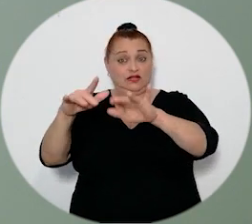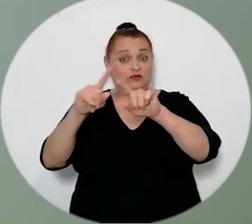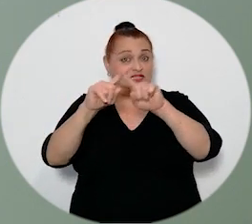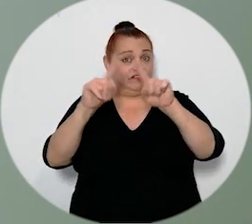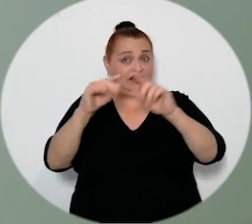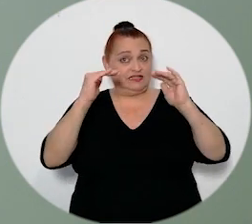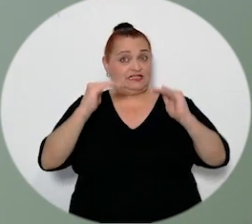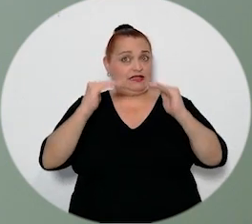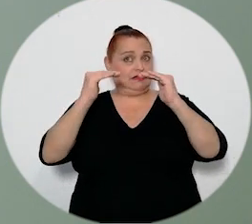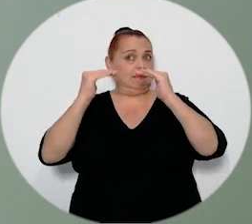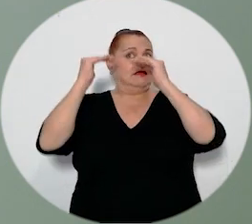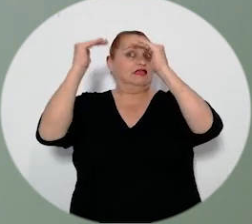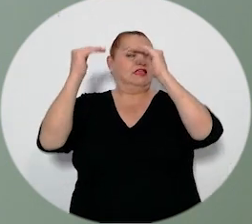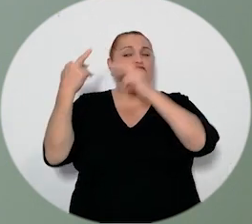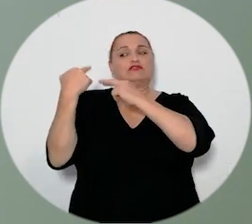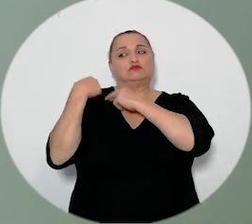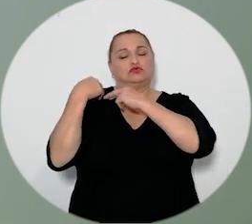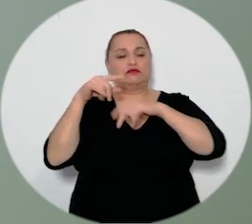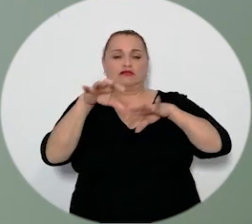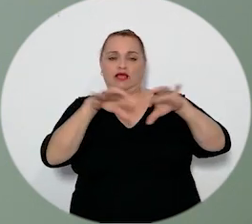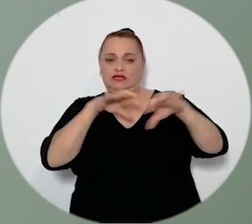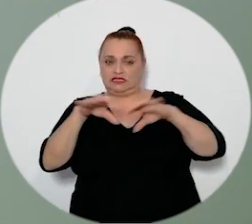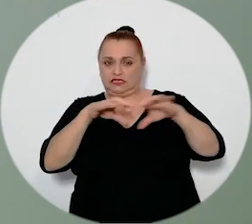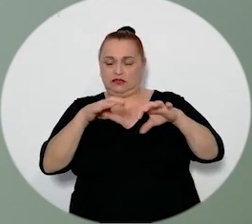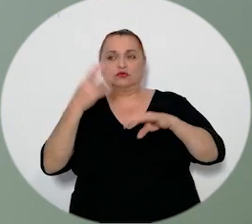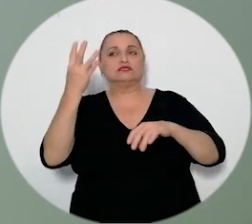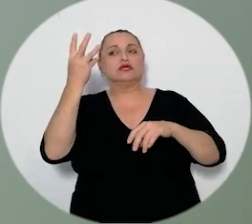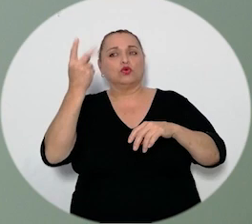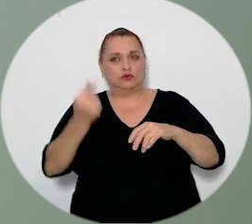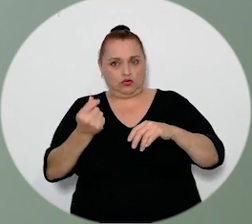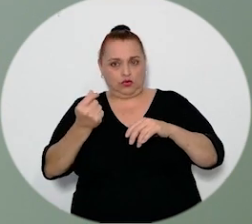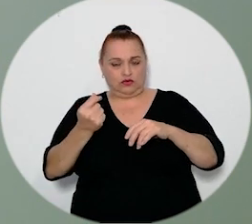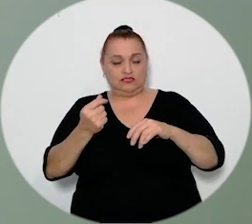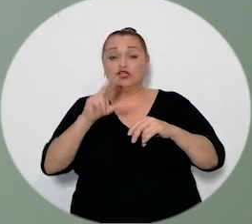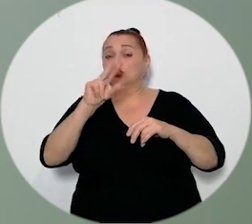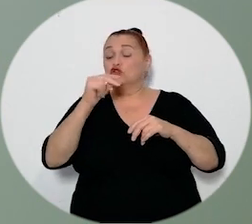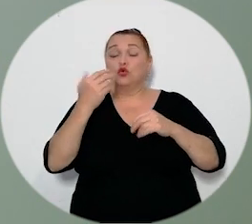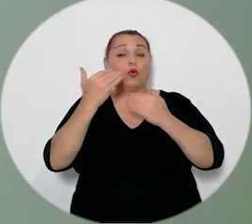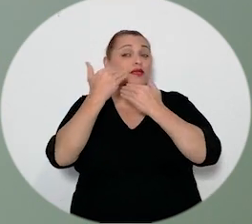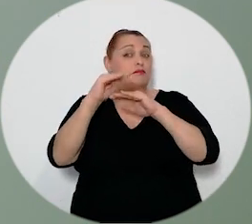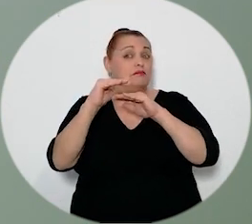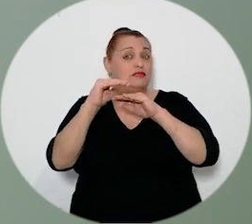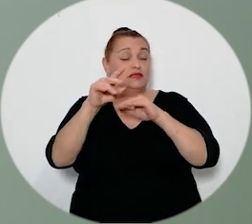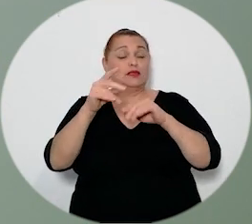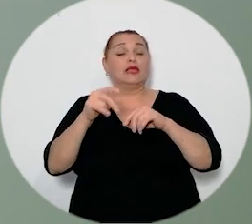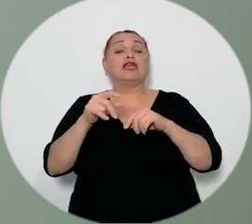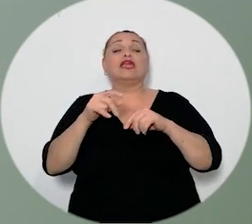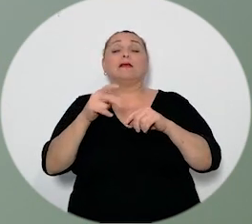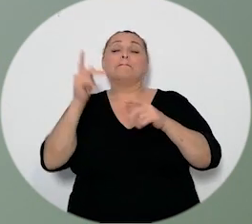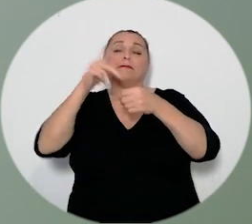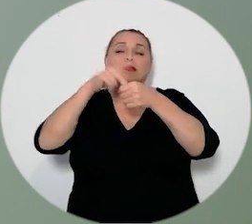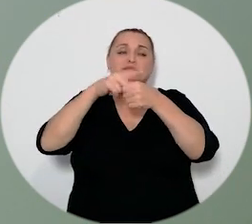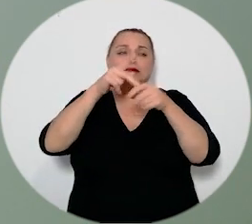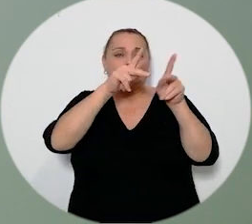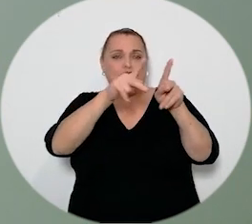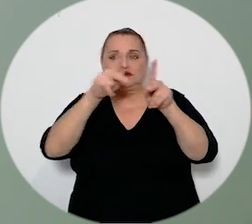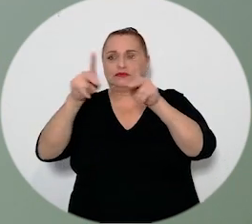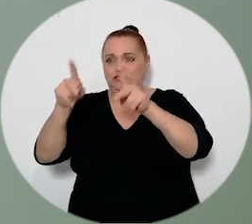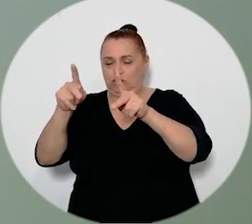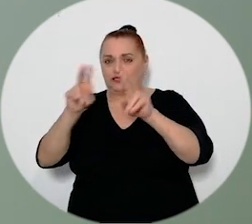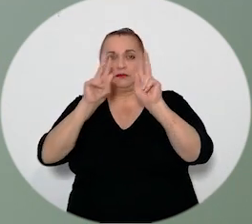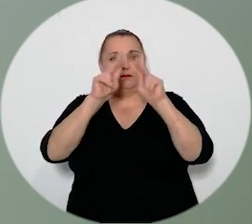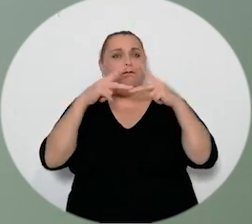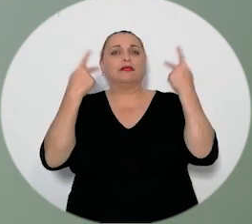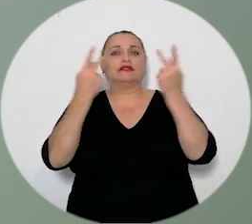distinta jerarquía los encargados de esas actividades escrutadoras, sin que se impida de modo absoluto la participación de la ciudadanía o